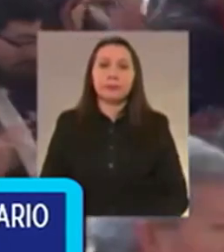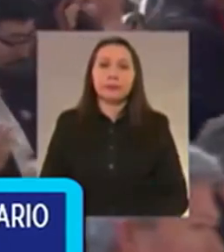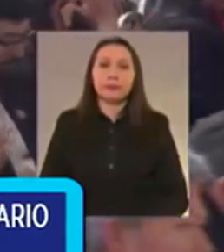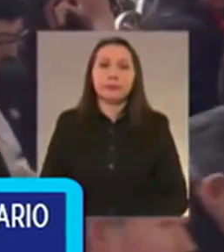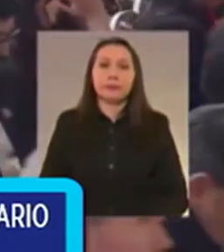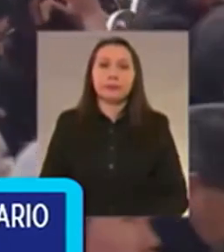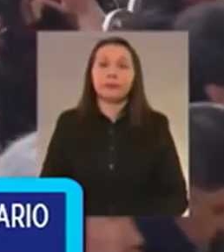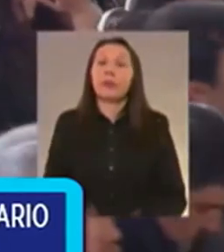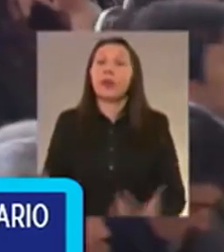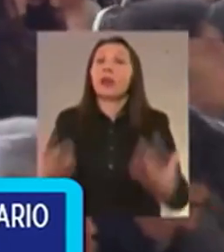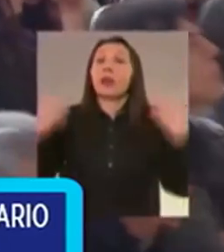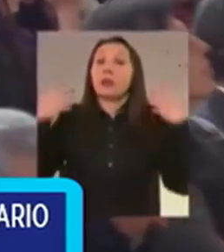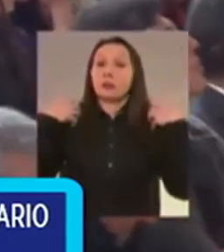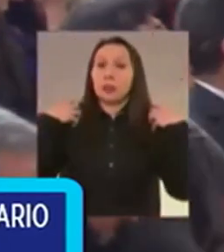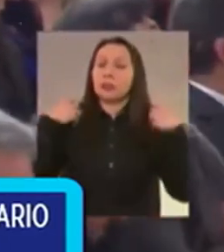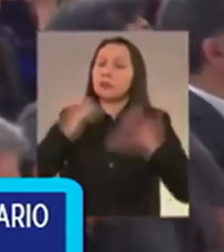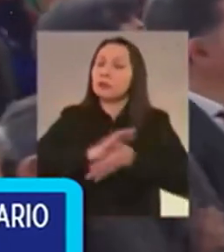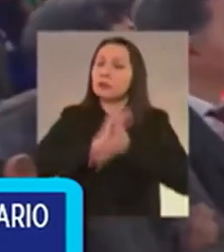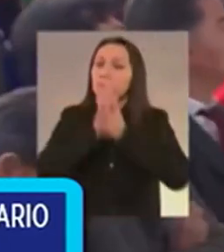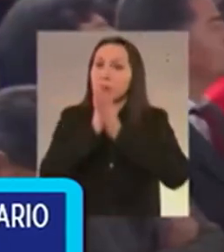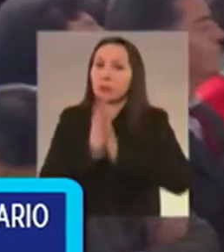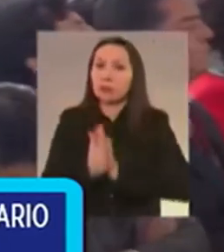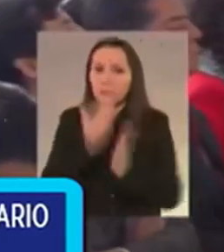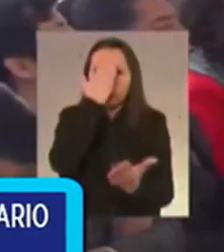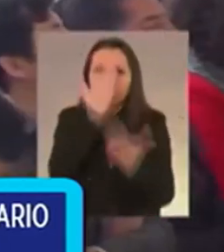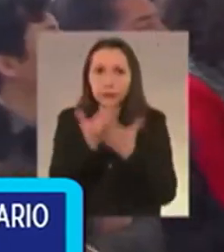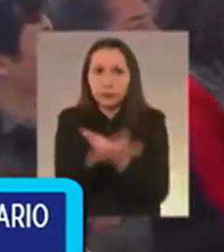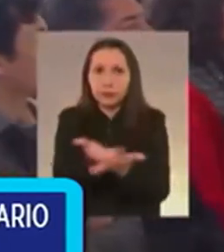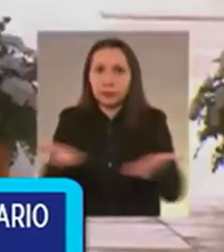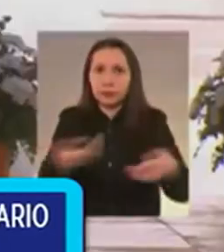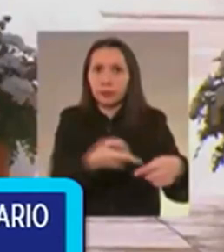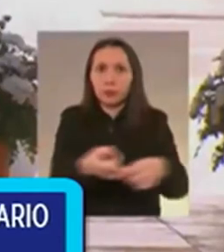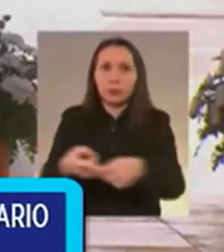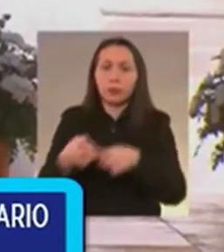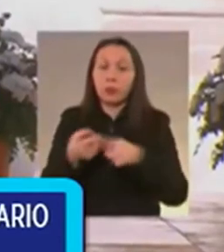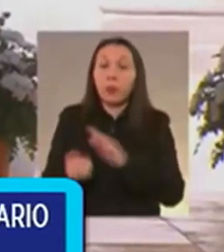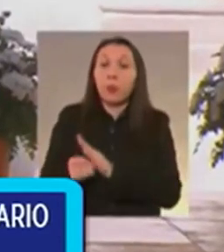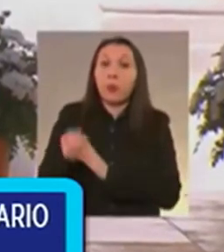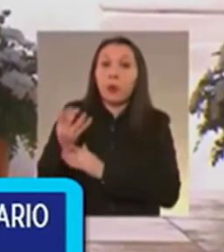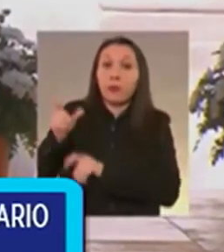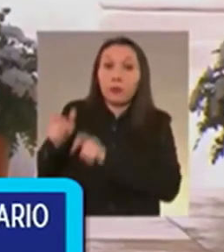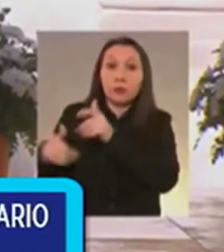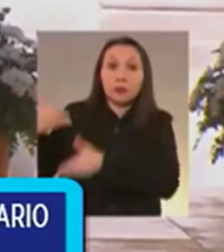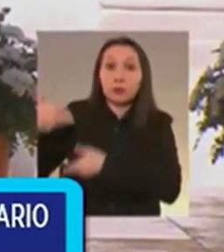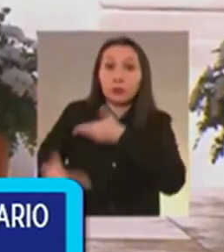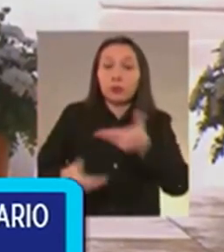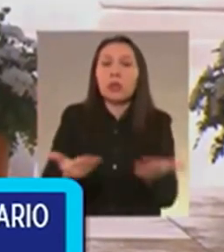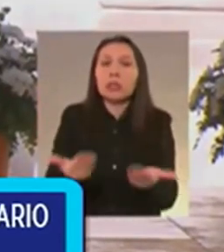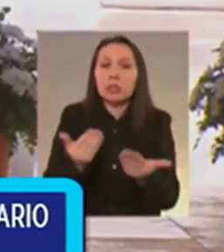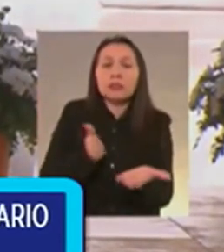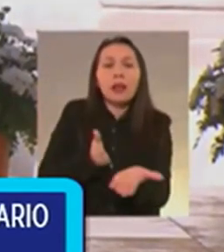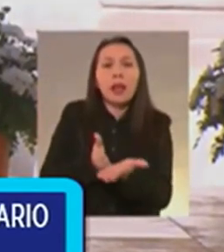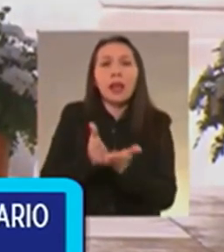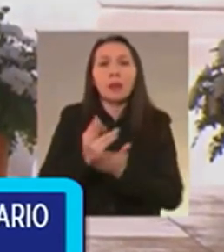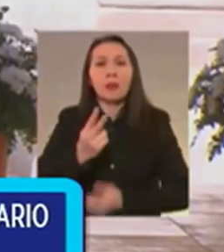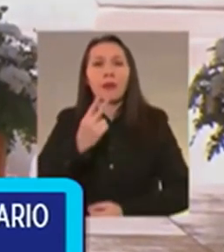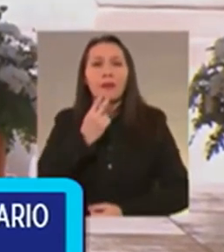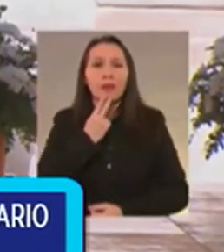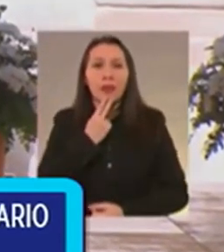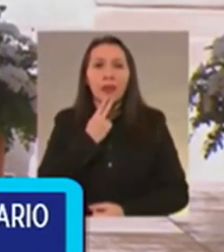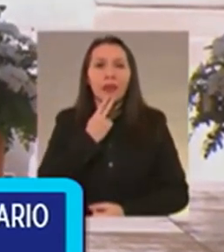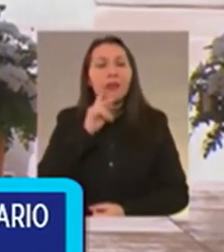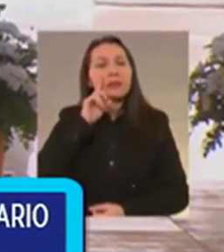Su responsabilidad total ante la sociedad. Las nuevas generaciones necesitan comenzar sus vidas